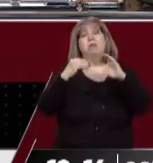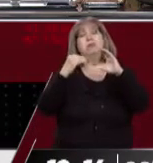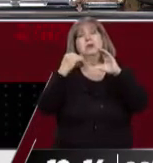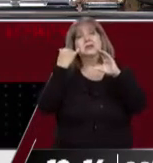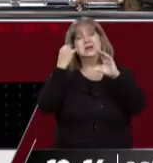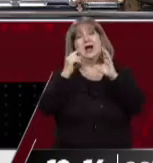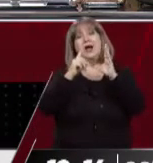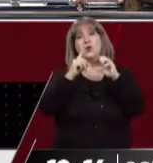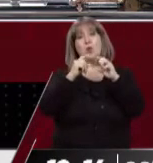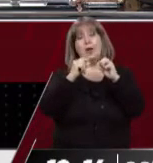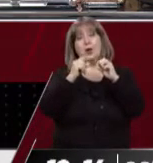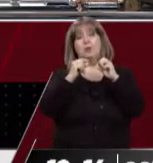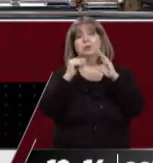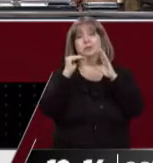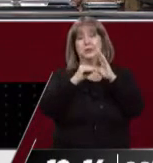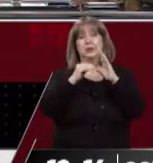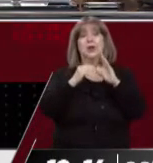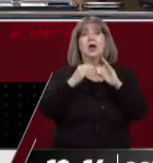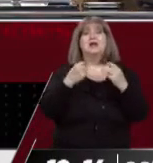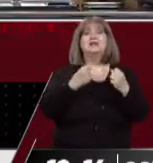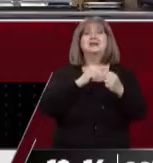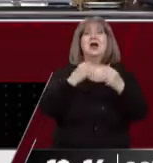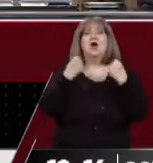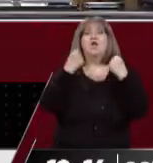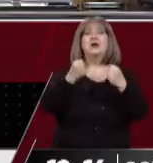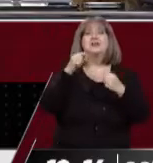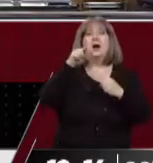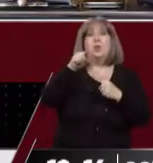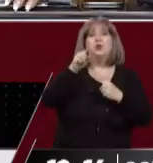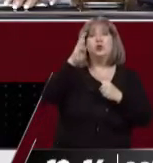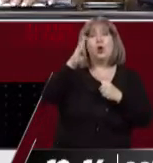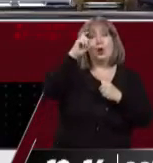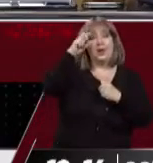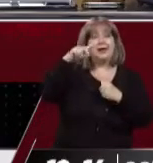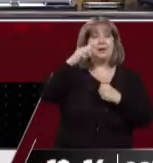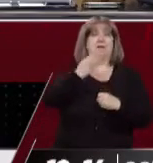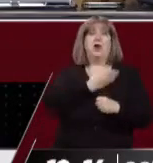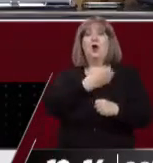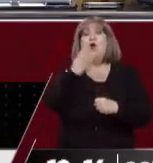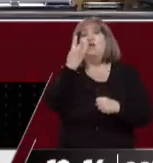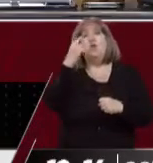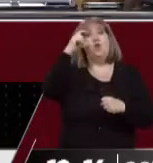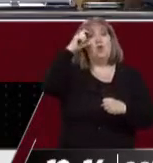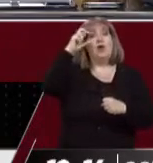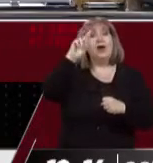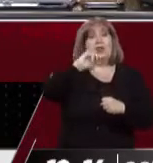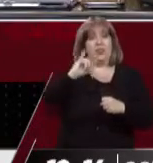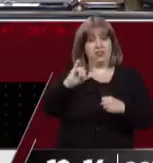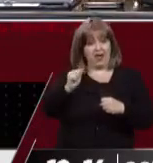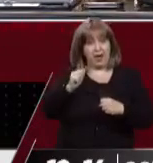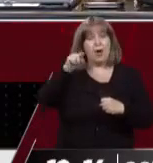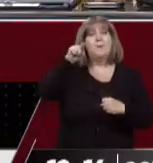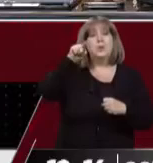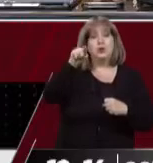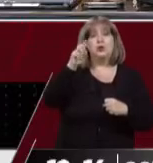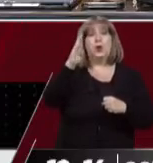pueden hacer de manera inmediata. Fuerza.beni, encima es fácil, lo podemos recordar y una ayudita de cada uno puede sumar y Sí. hacer